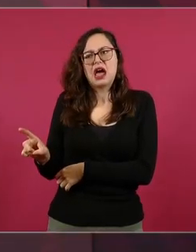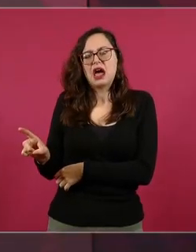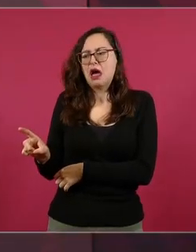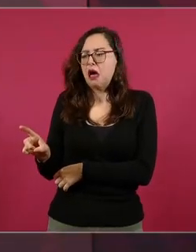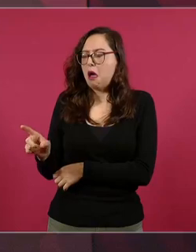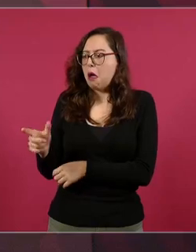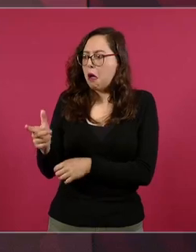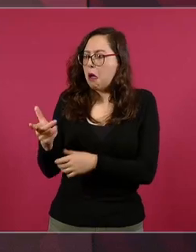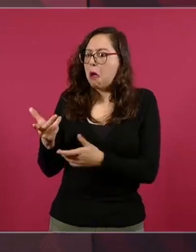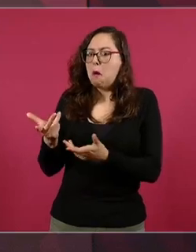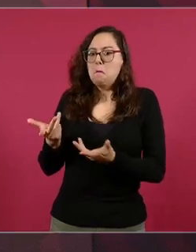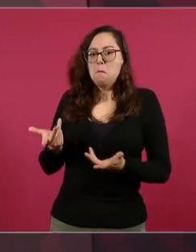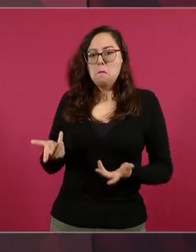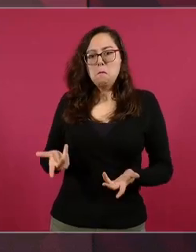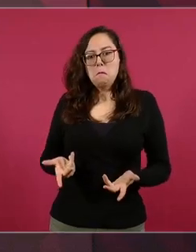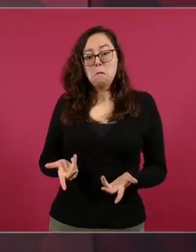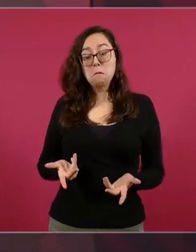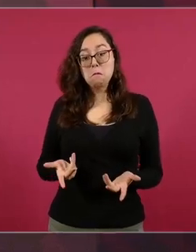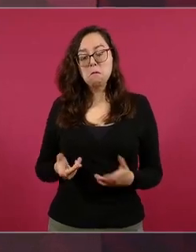O sea,